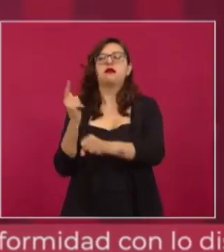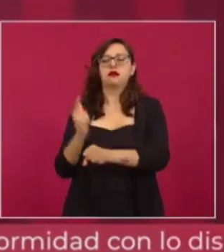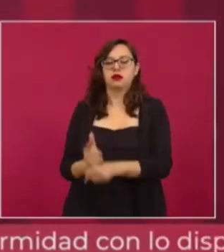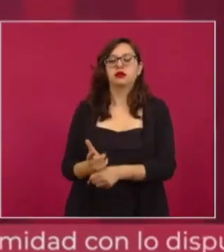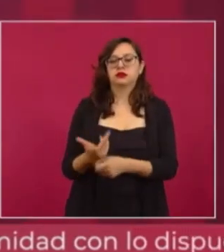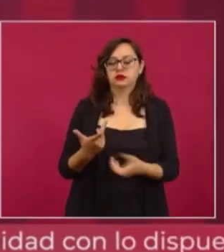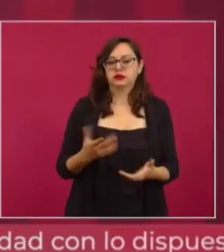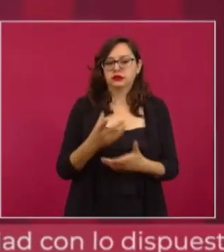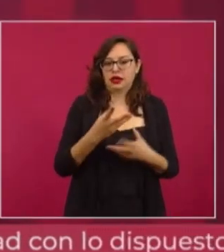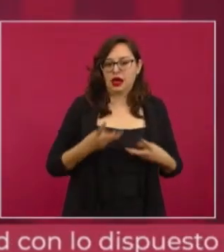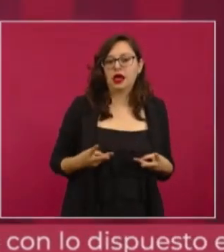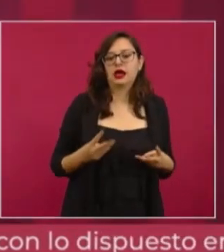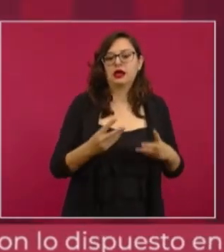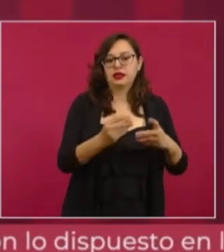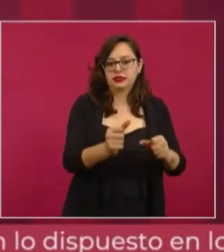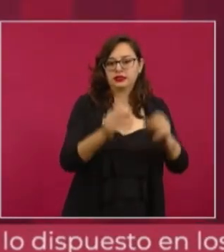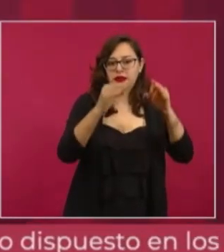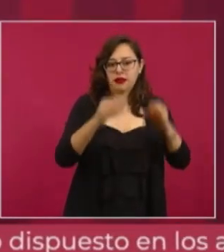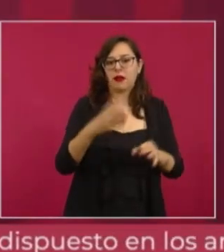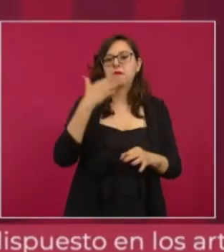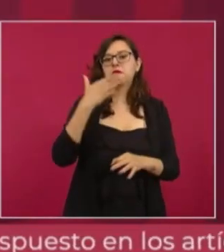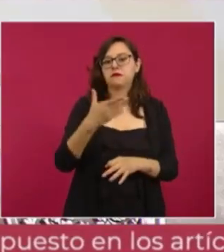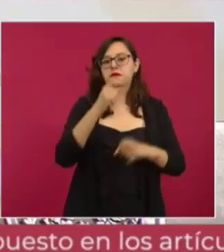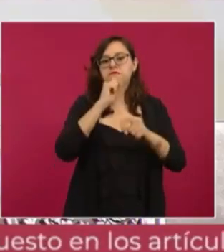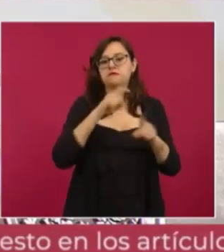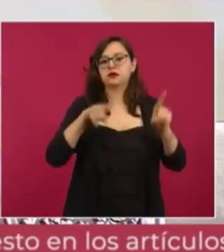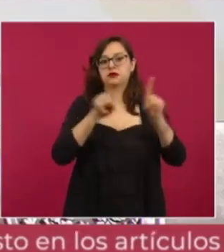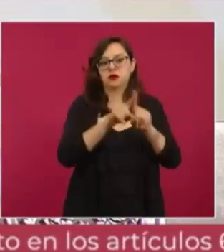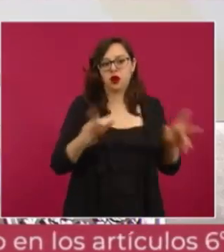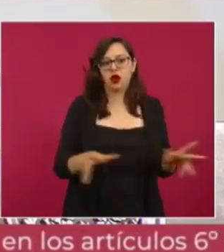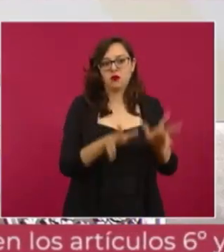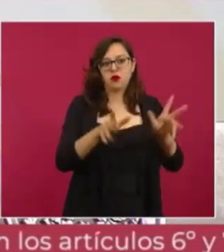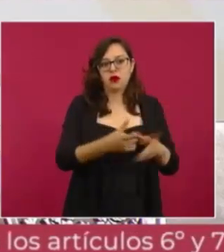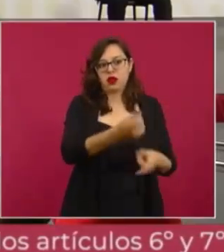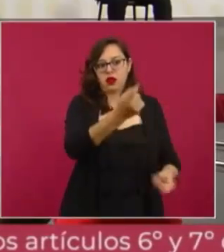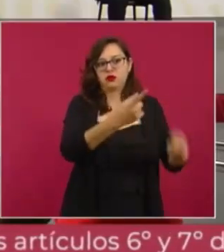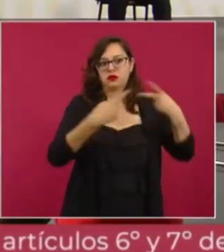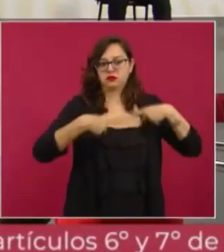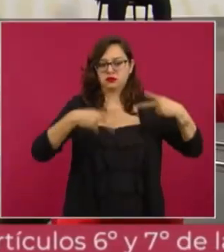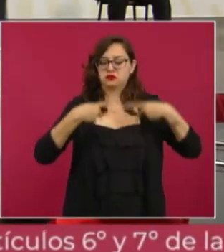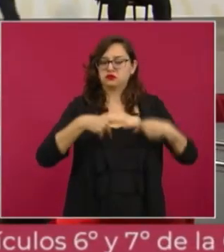la solidaridad de proveedores que sí ven por los consumidores. Muchas gracias.